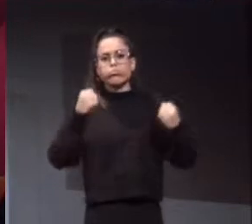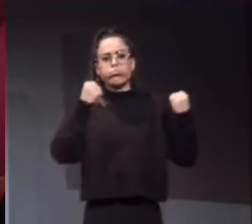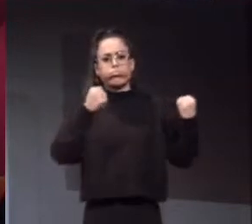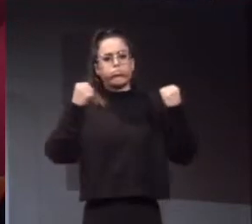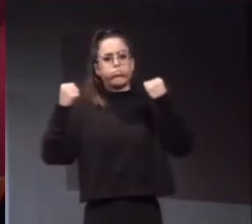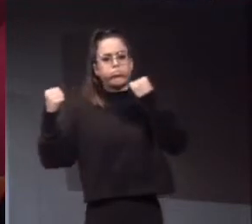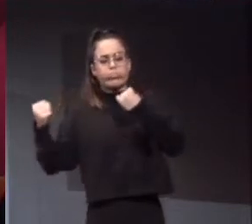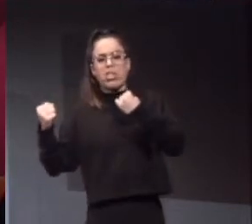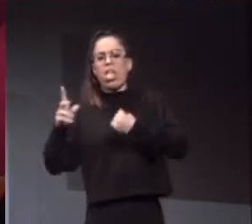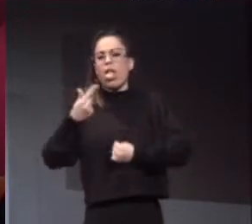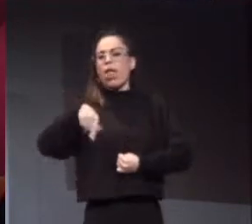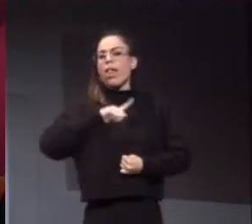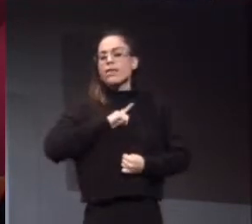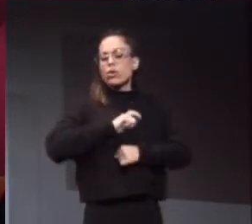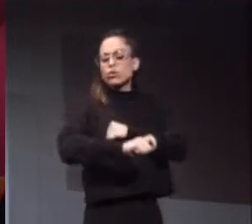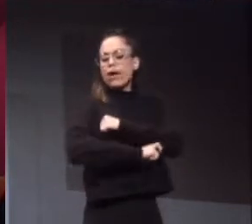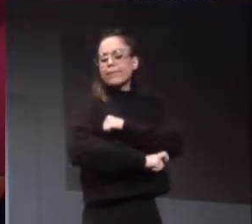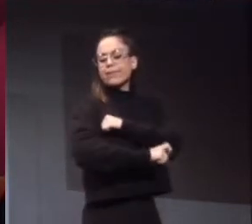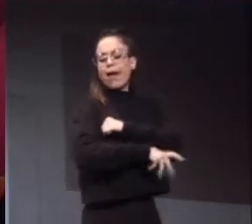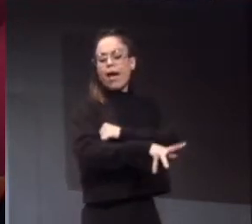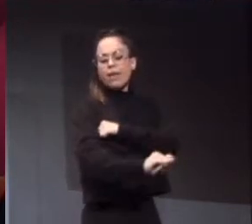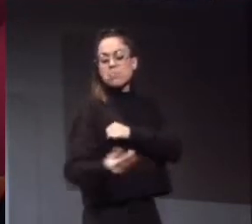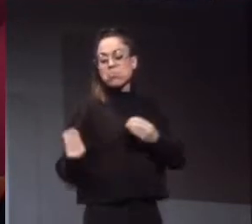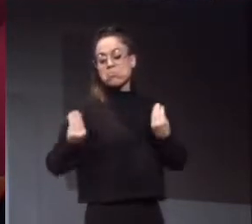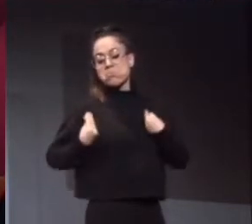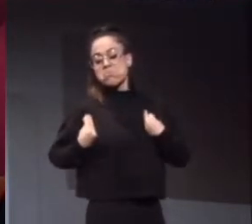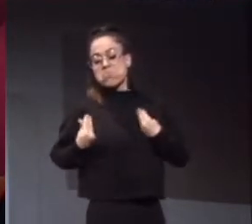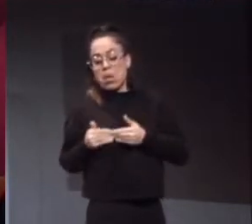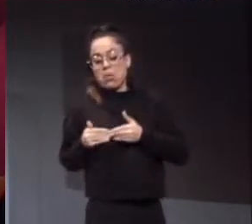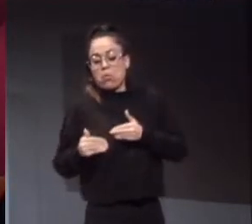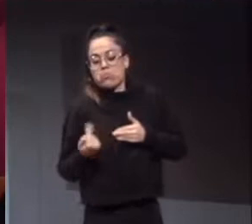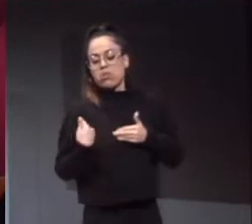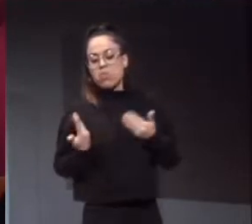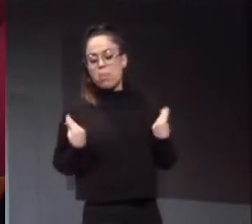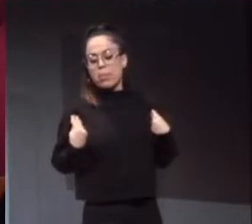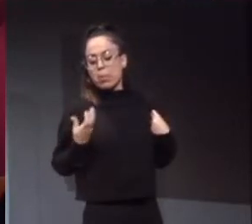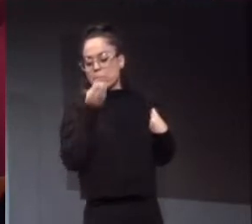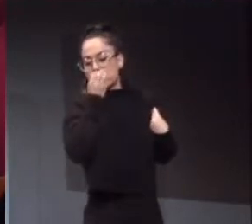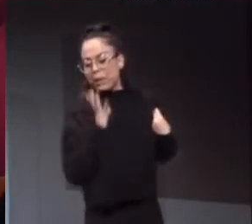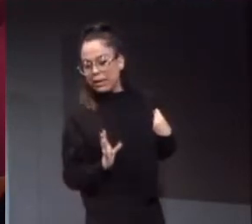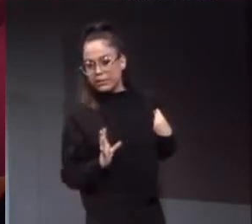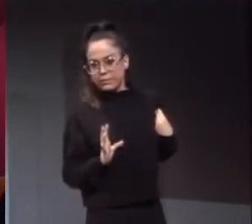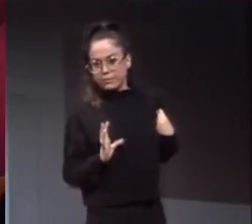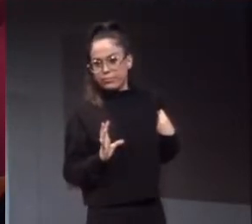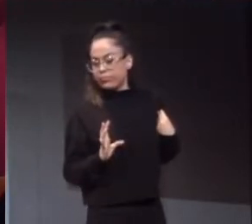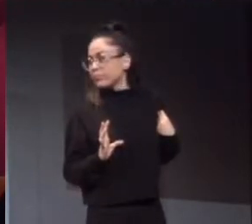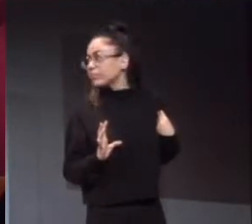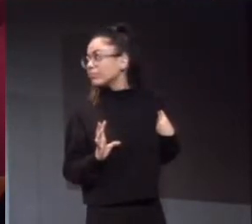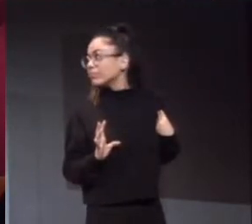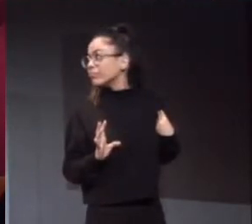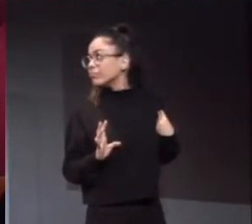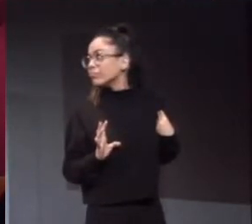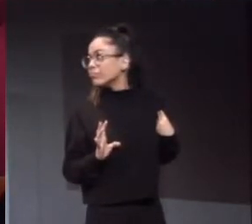fin y al cabo la vida es corta y mientras yo viva no me van a a